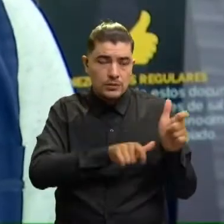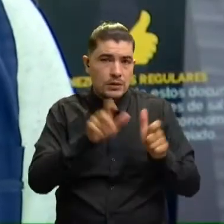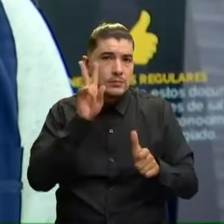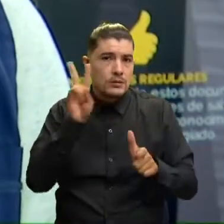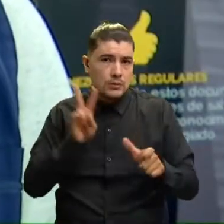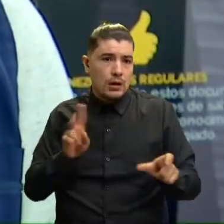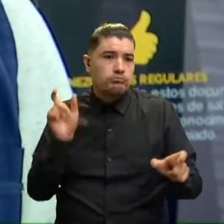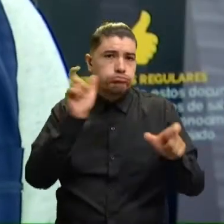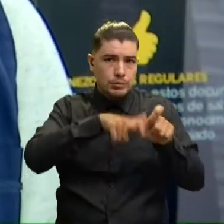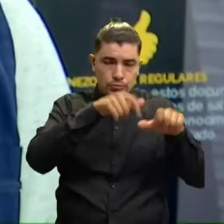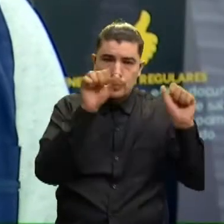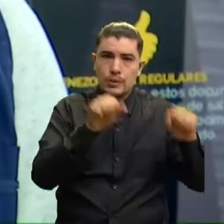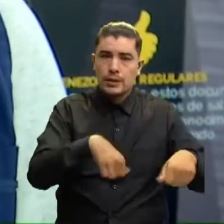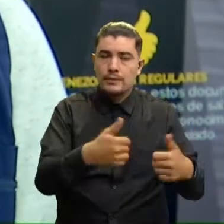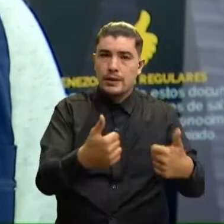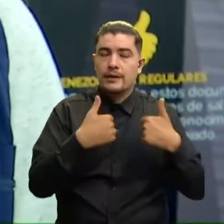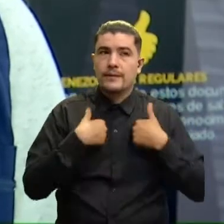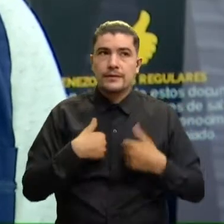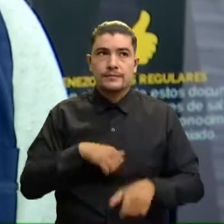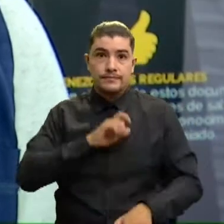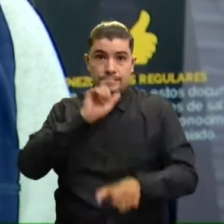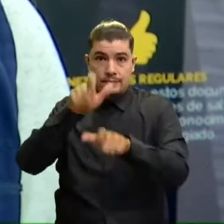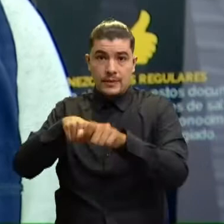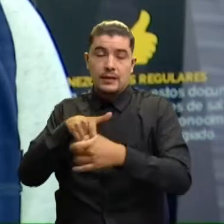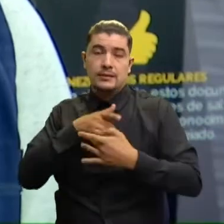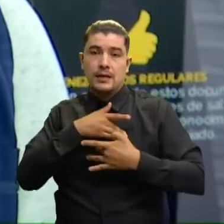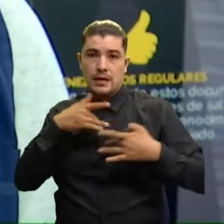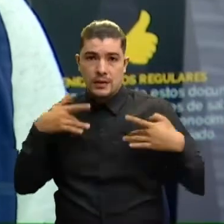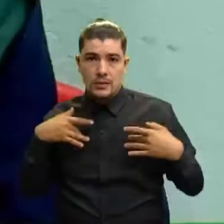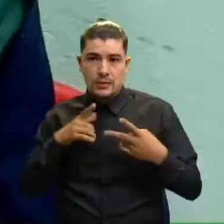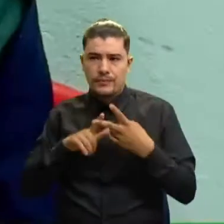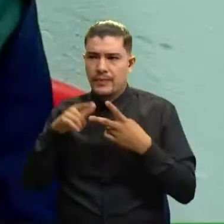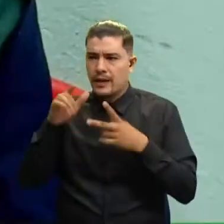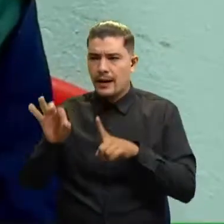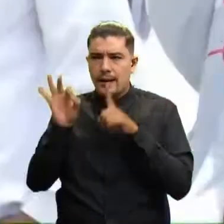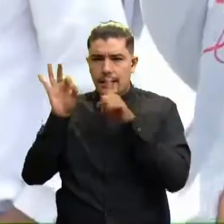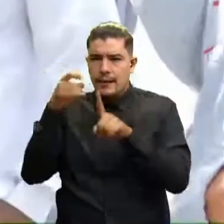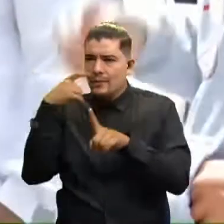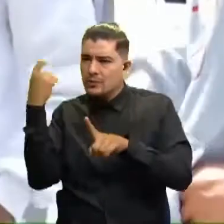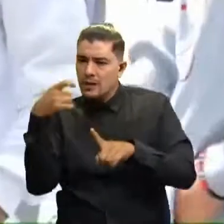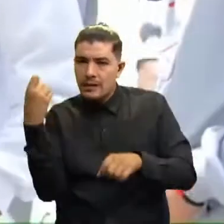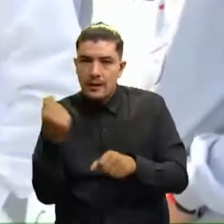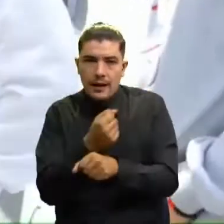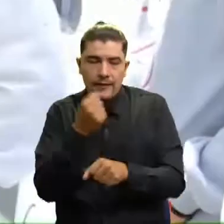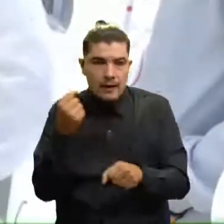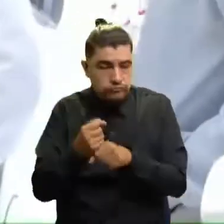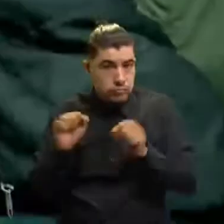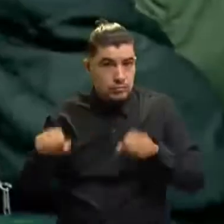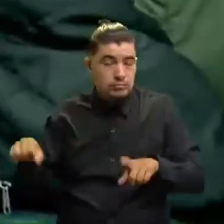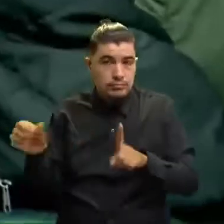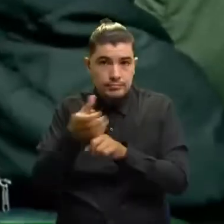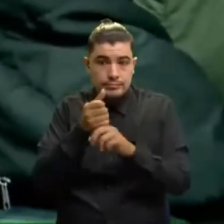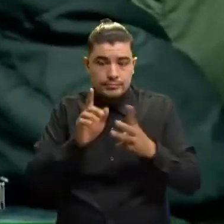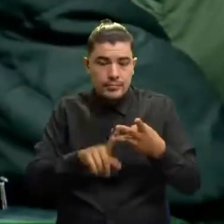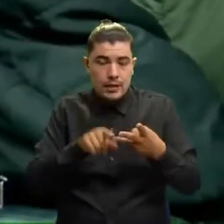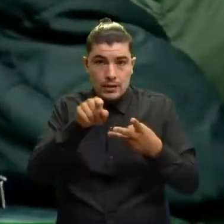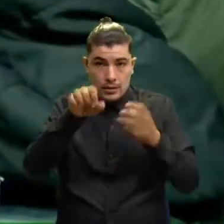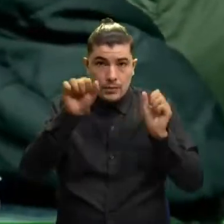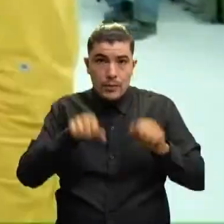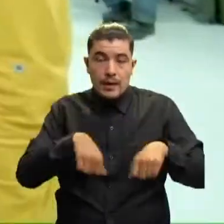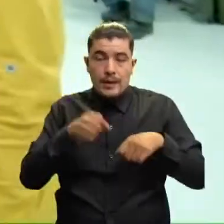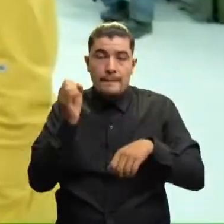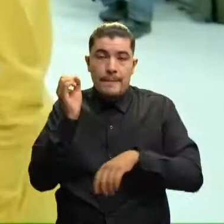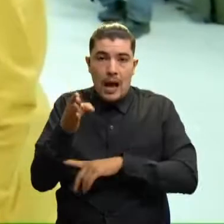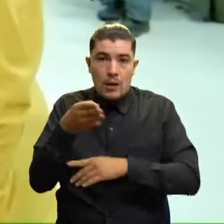salud, van a poder tener más calidad a la hora de buscar un empleo, van a poder tener cuentas de ahorro, van a